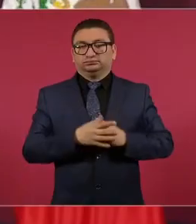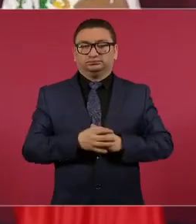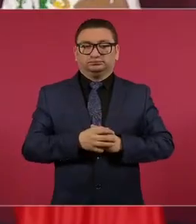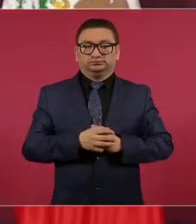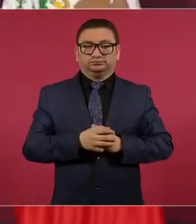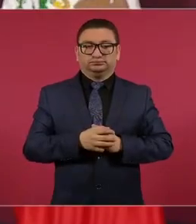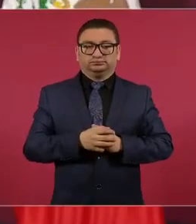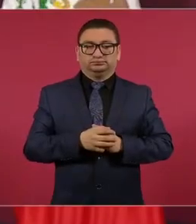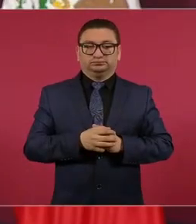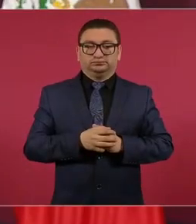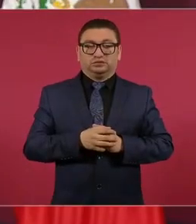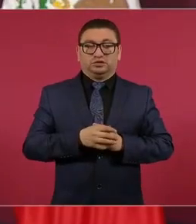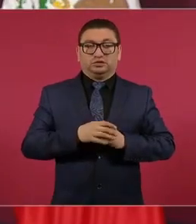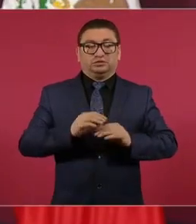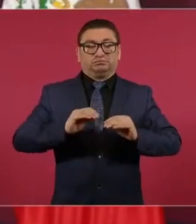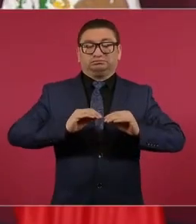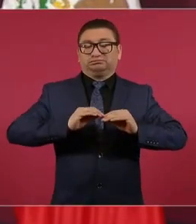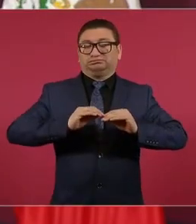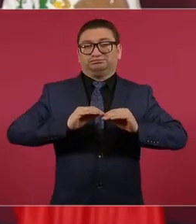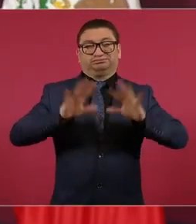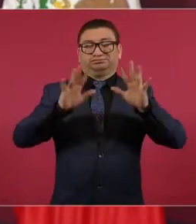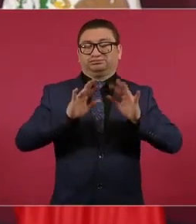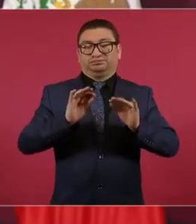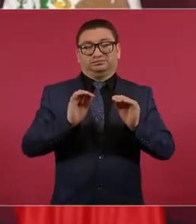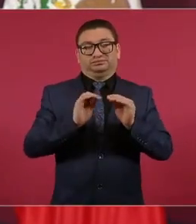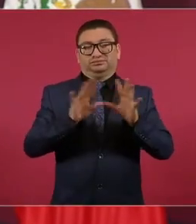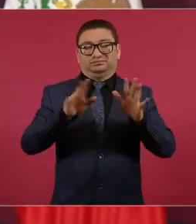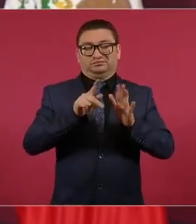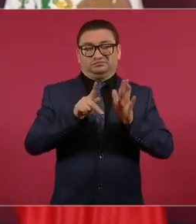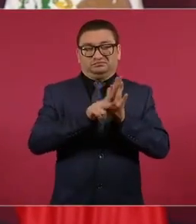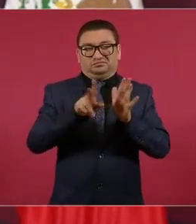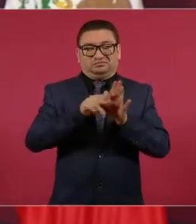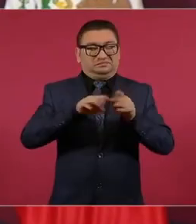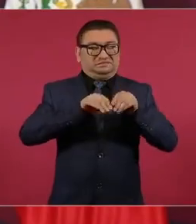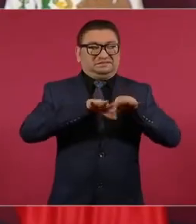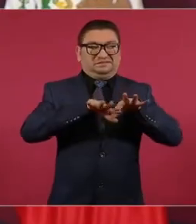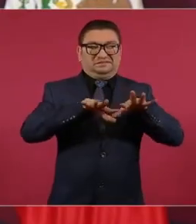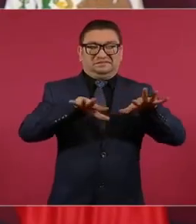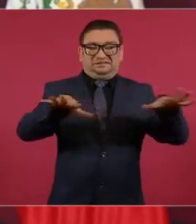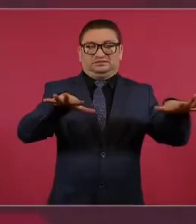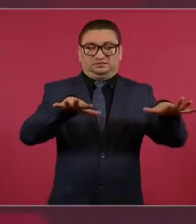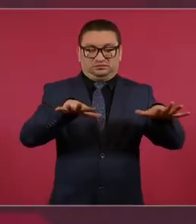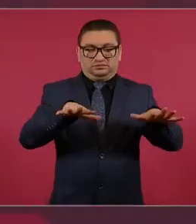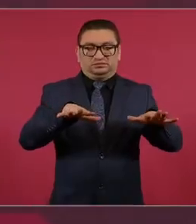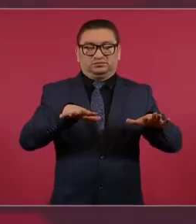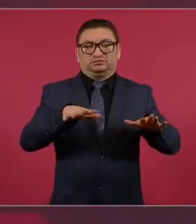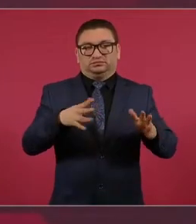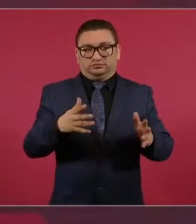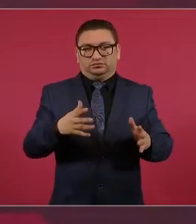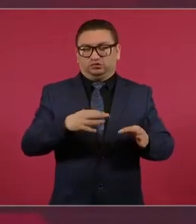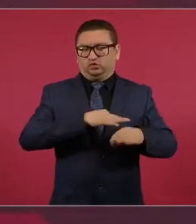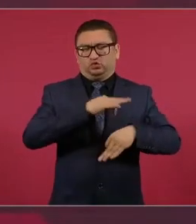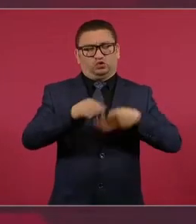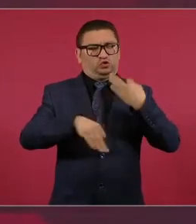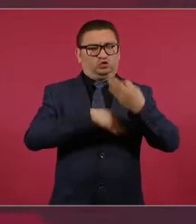maestros se desató por todos los medios de comunicación